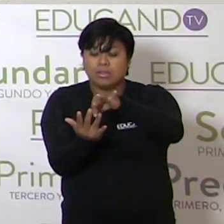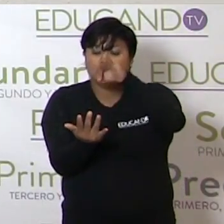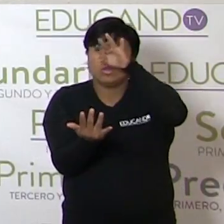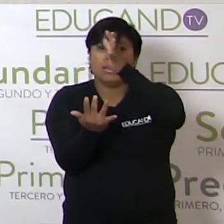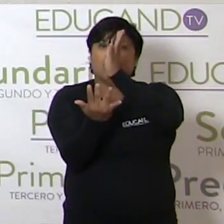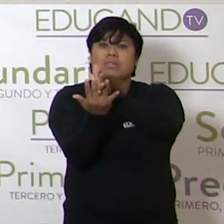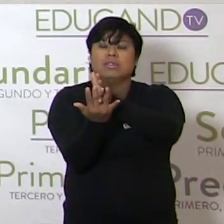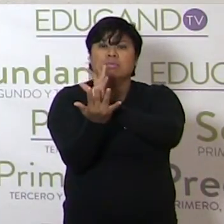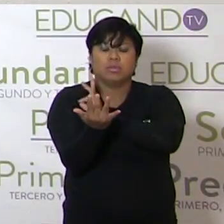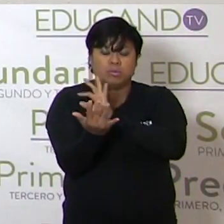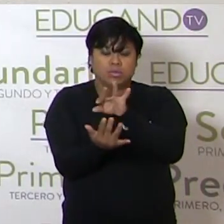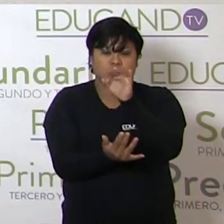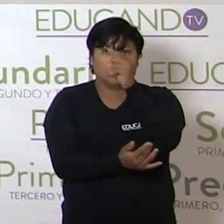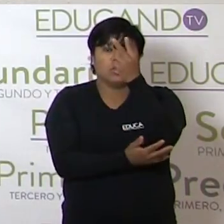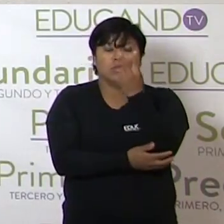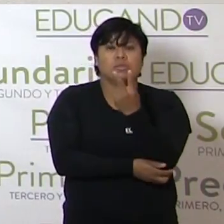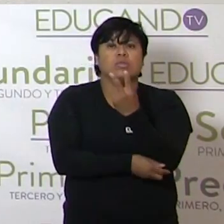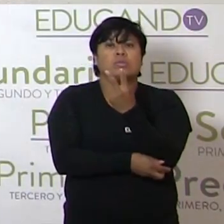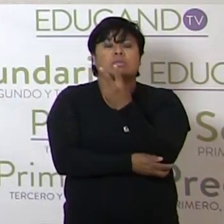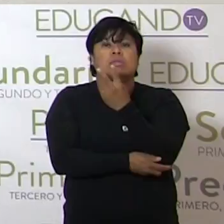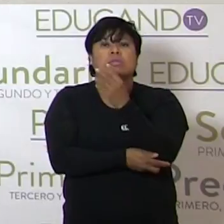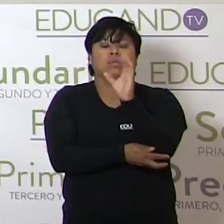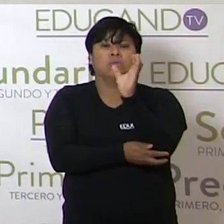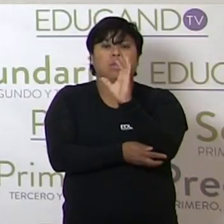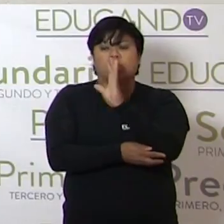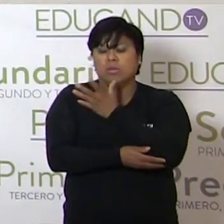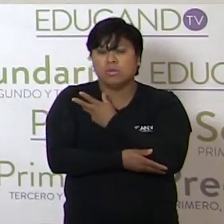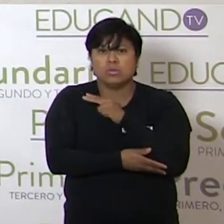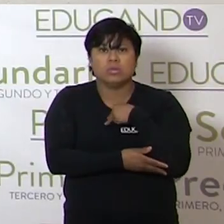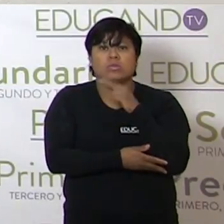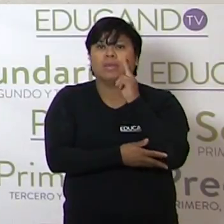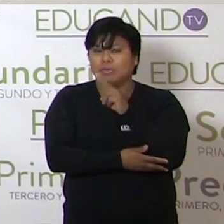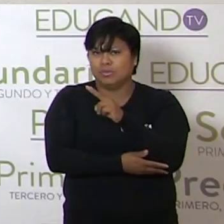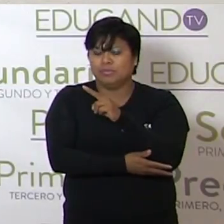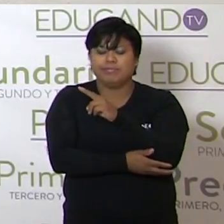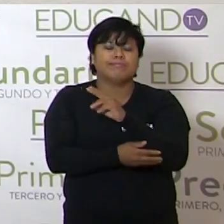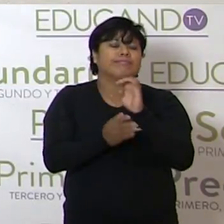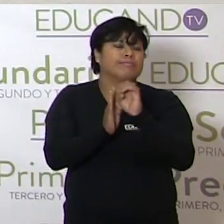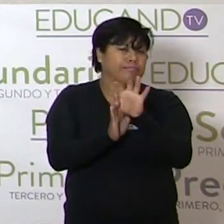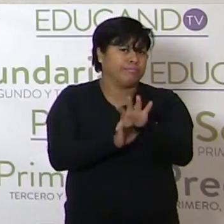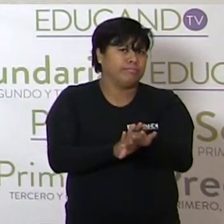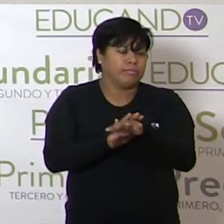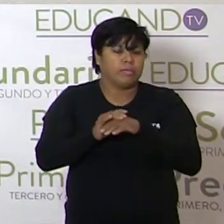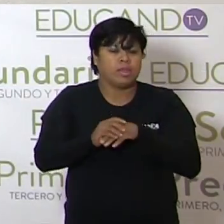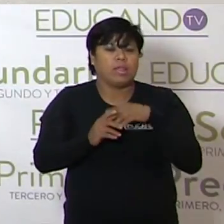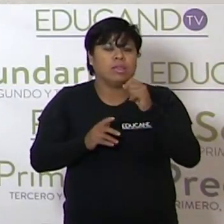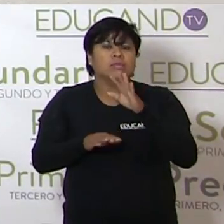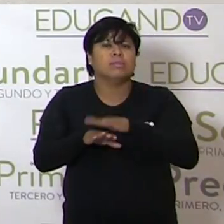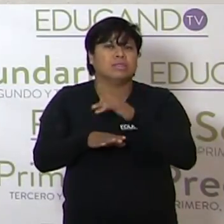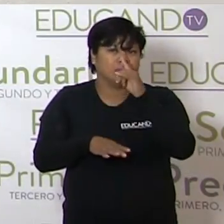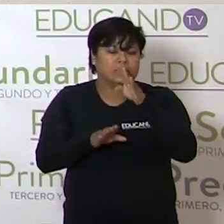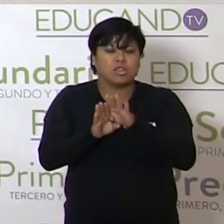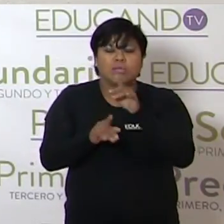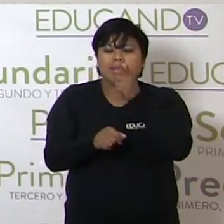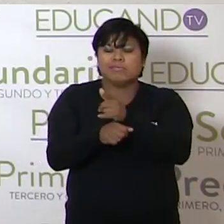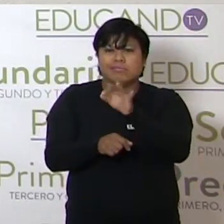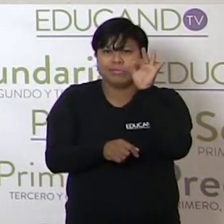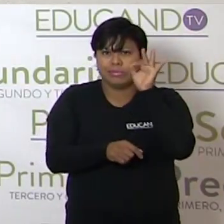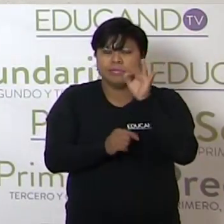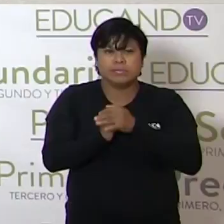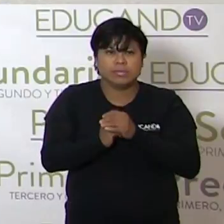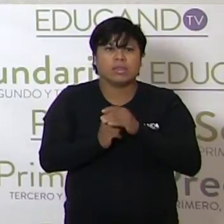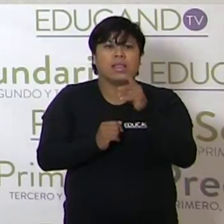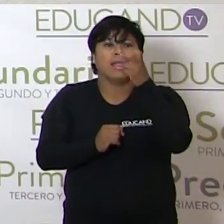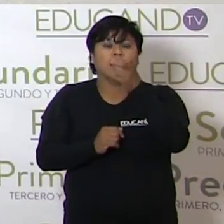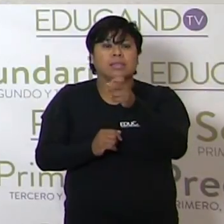dos cuando sea el caso que encontremos dos. Voy a poner otro ejemplo en el cual es muy fácil distinguirlos. Voy a poner casi